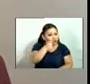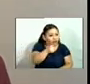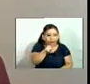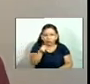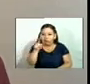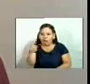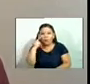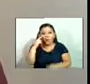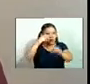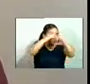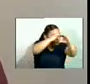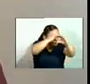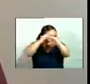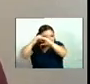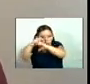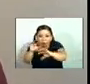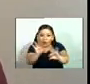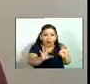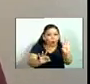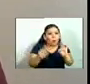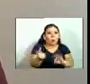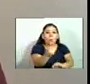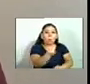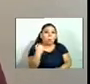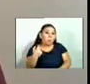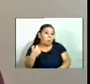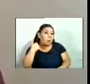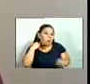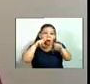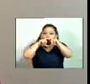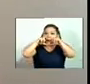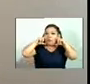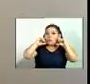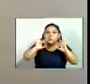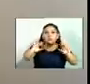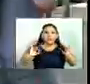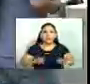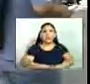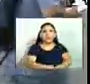través de sus cámaras que mucha gente anda en la calle sin la mascarilla.